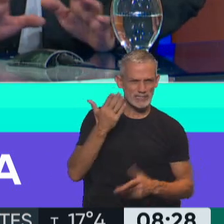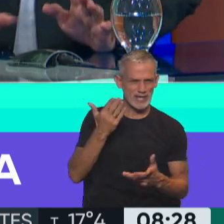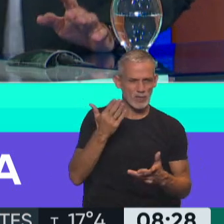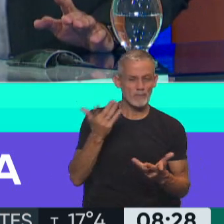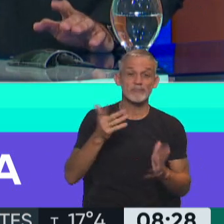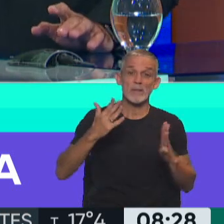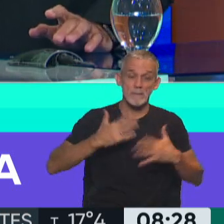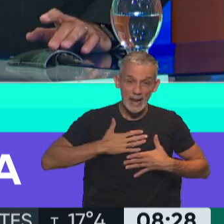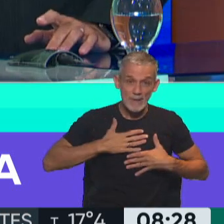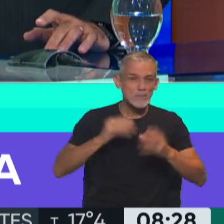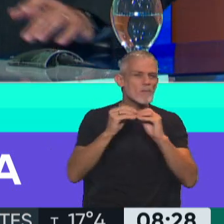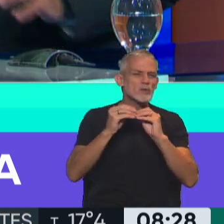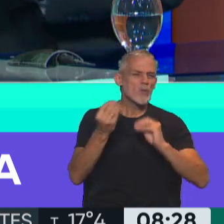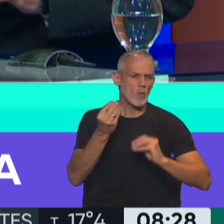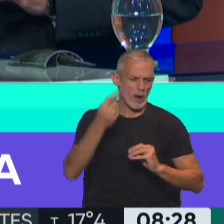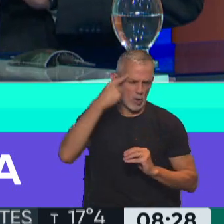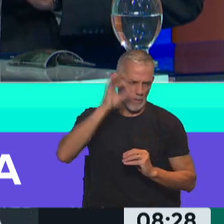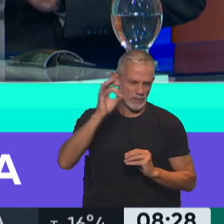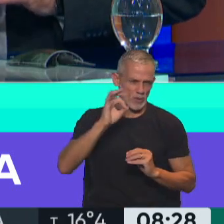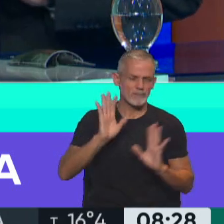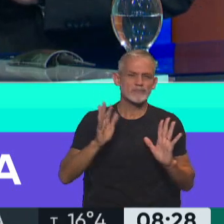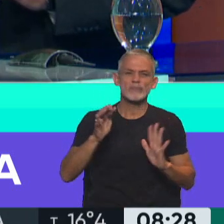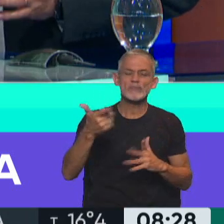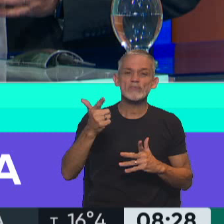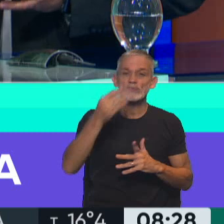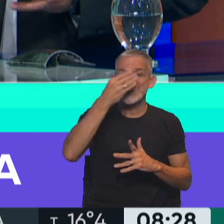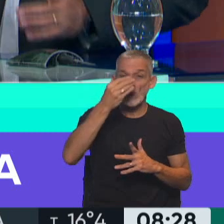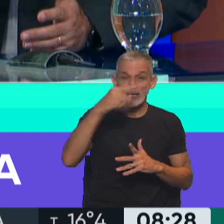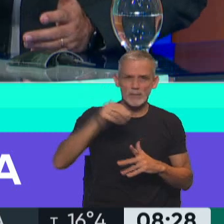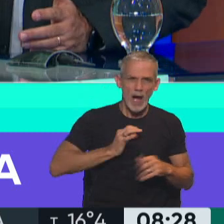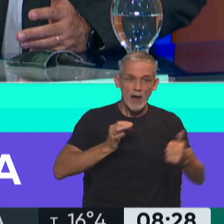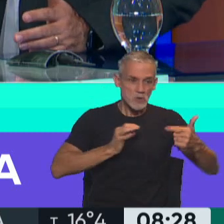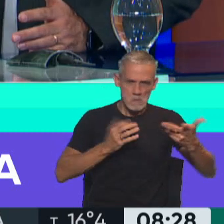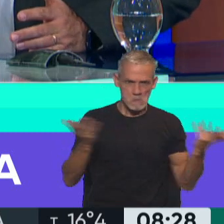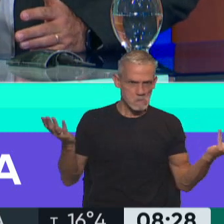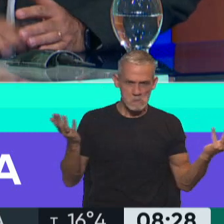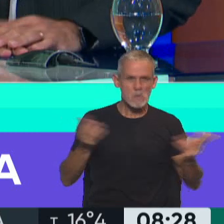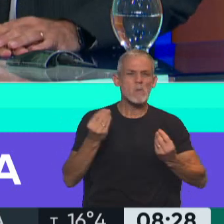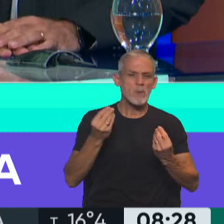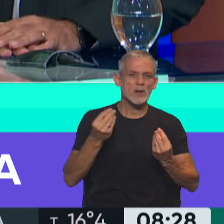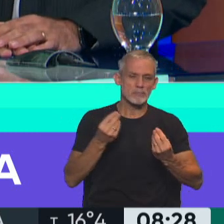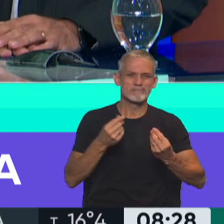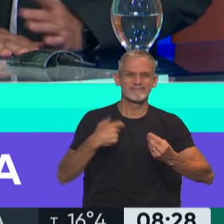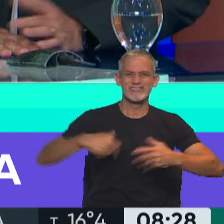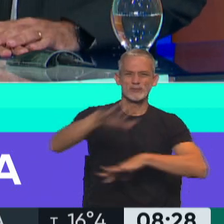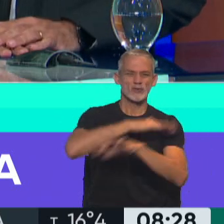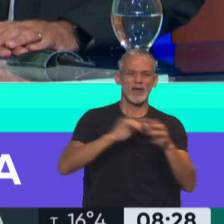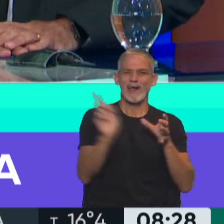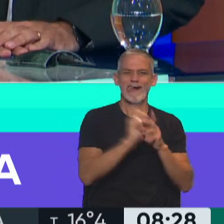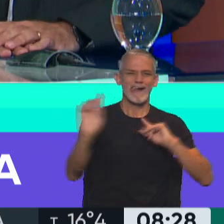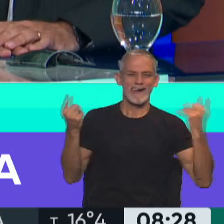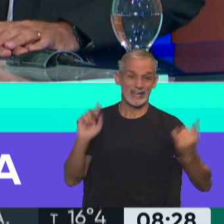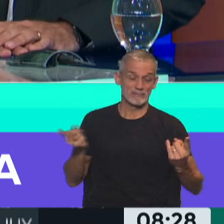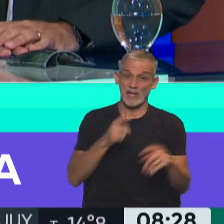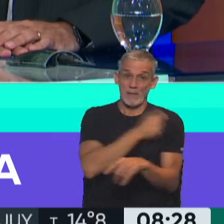que para mí la causa de esto es que no han habido gripes en estos años por todas las cuestiones sociales y no hubo